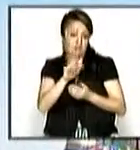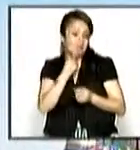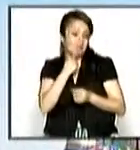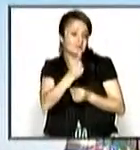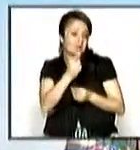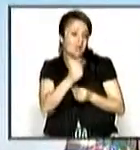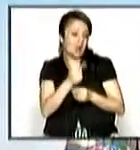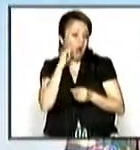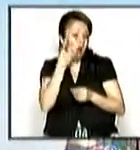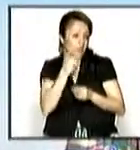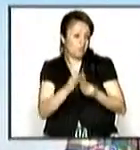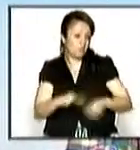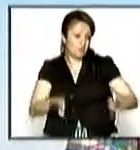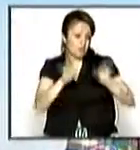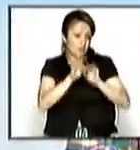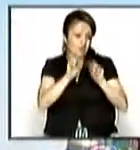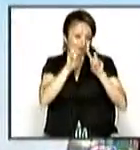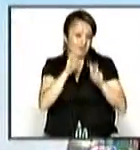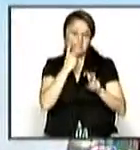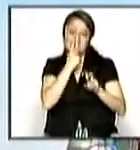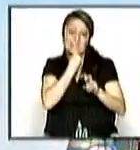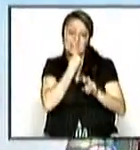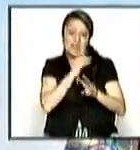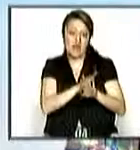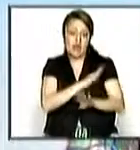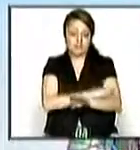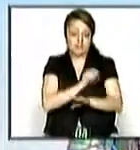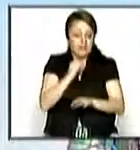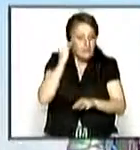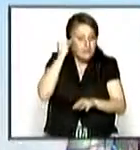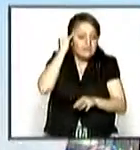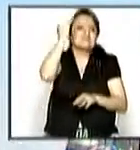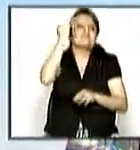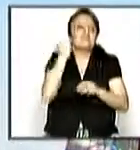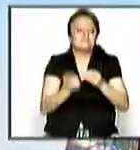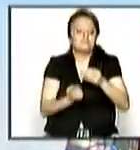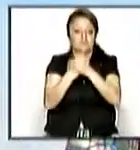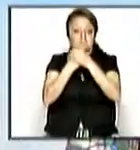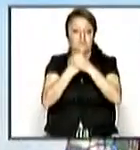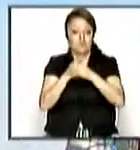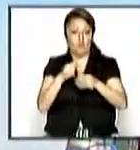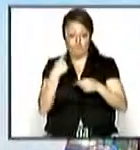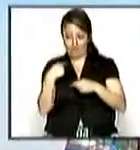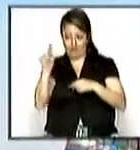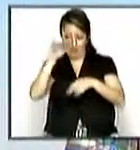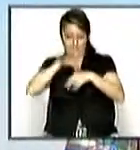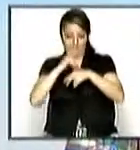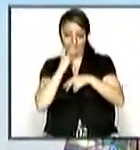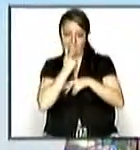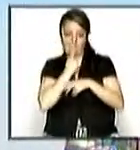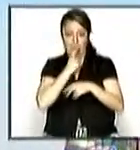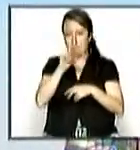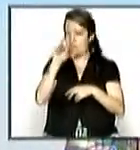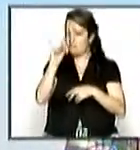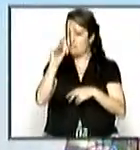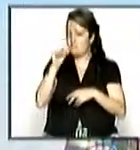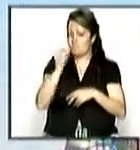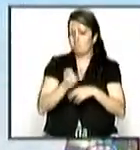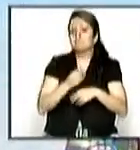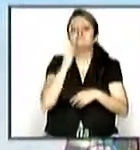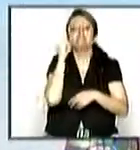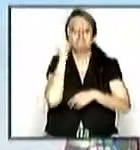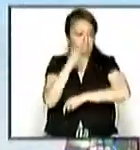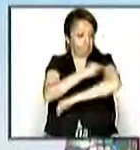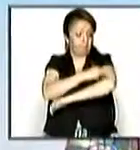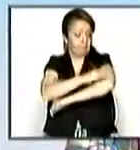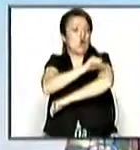que se inventó todo este tema de la odontología fue un ortopedista, un médico, ni siquiera un odontólogo. Pero me imagino y estoy seguro